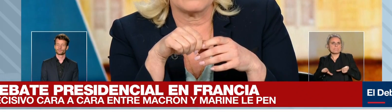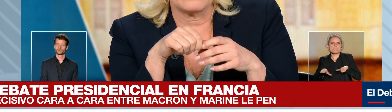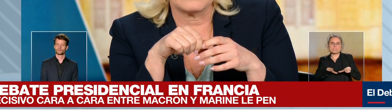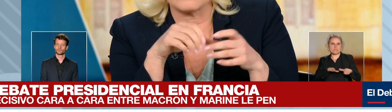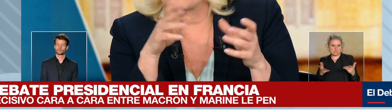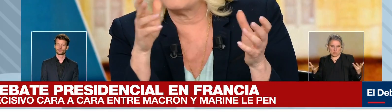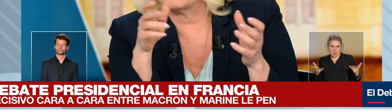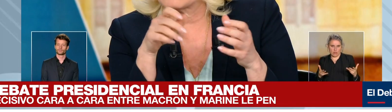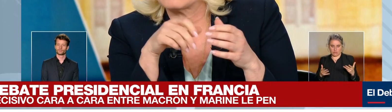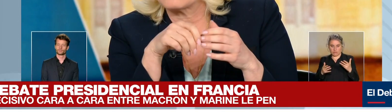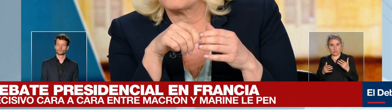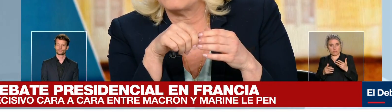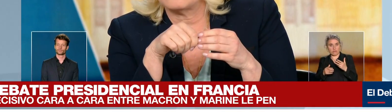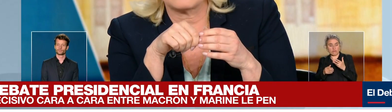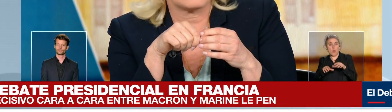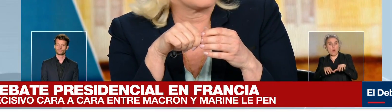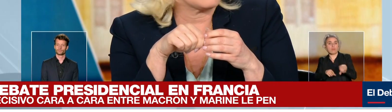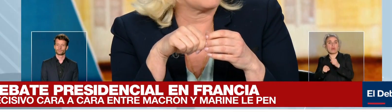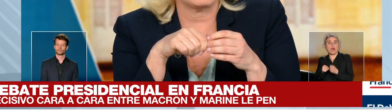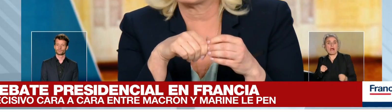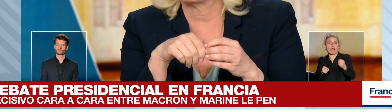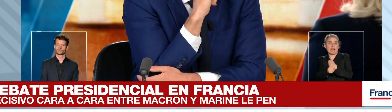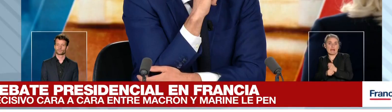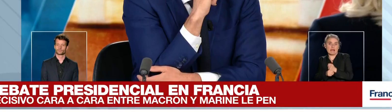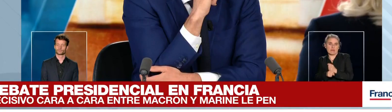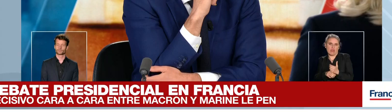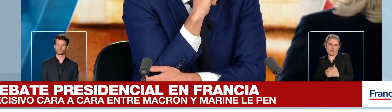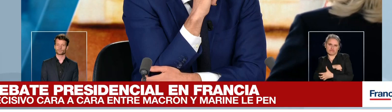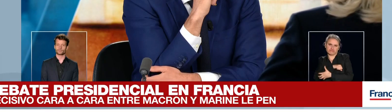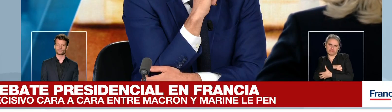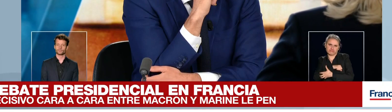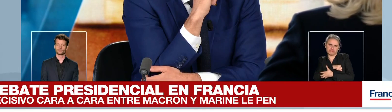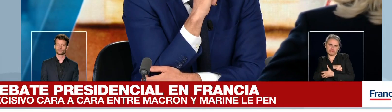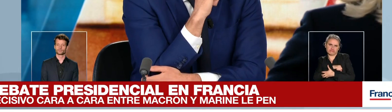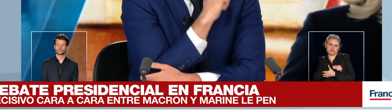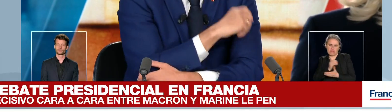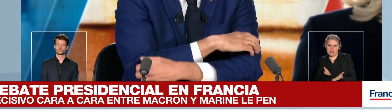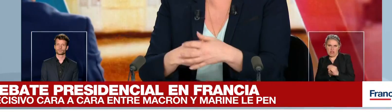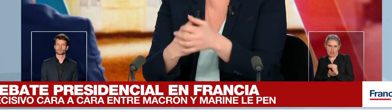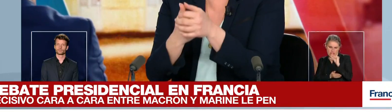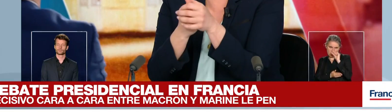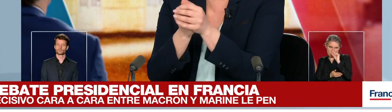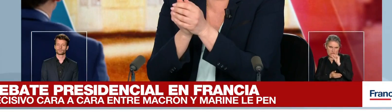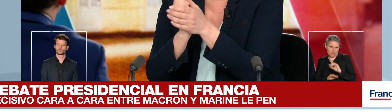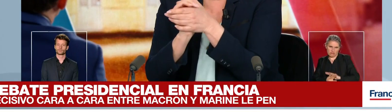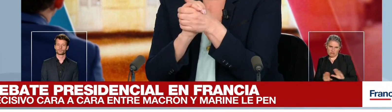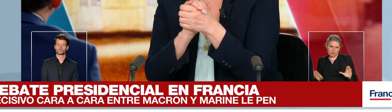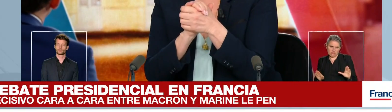uberizando. Estamos creando empleos, pero son empleos que son empleos frágiles,